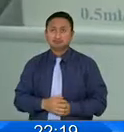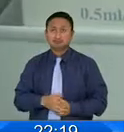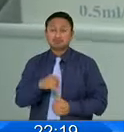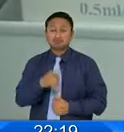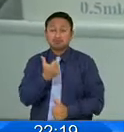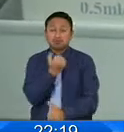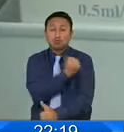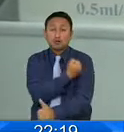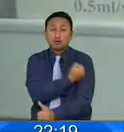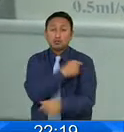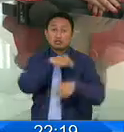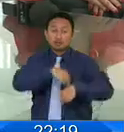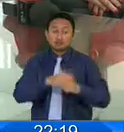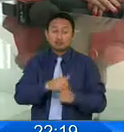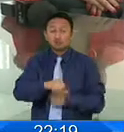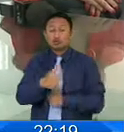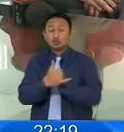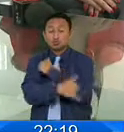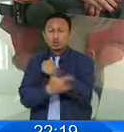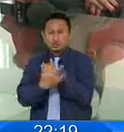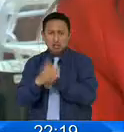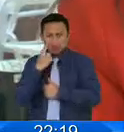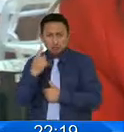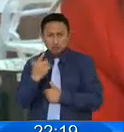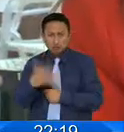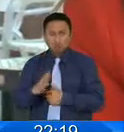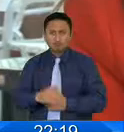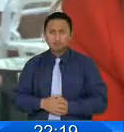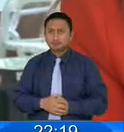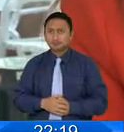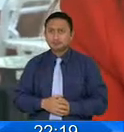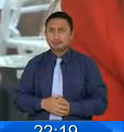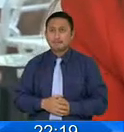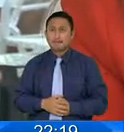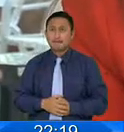vacuna ya ha sido aprobada en varios países, informó Priscila Cadena.